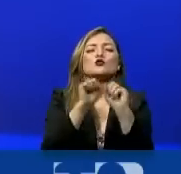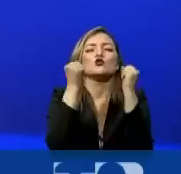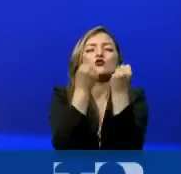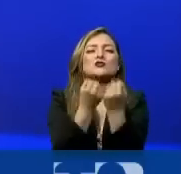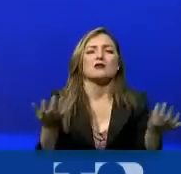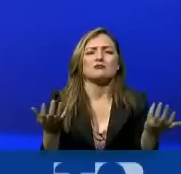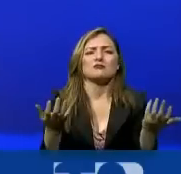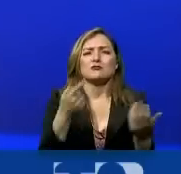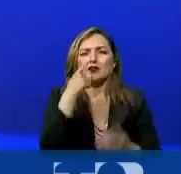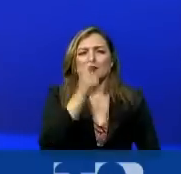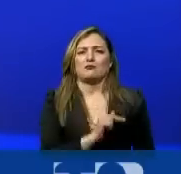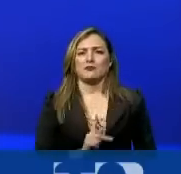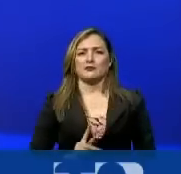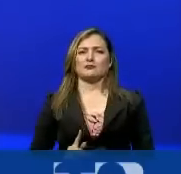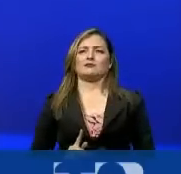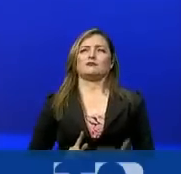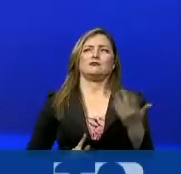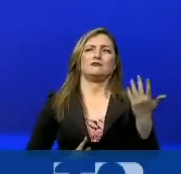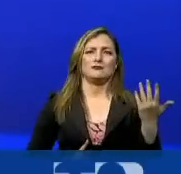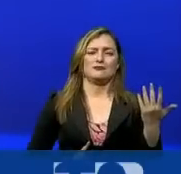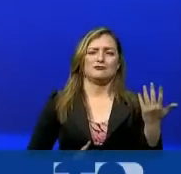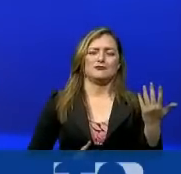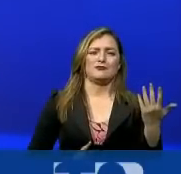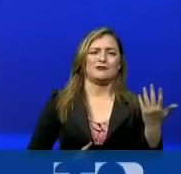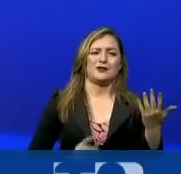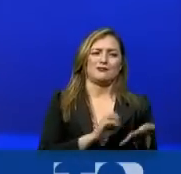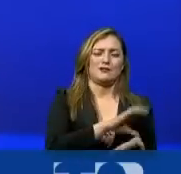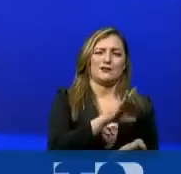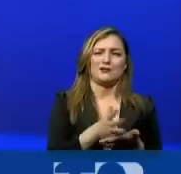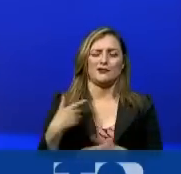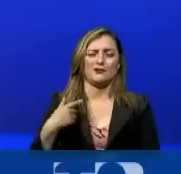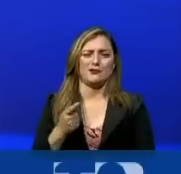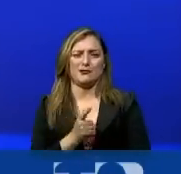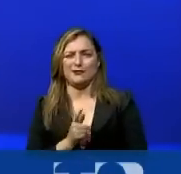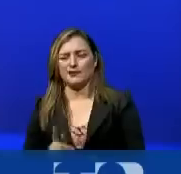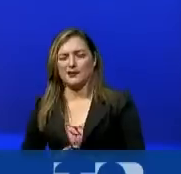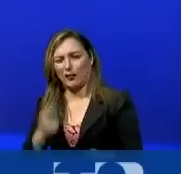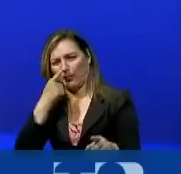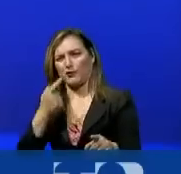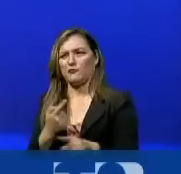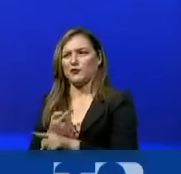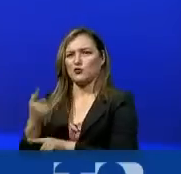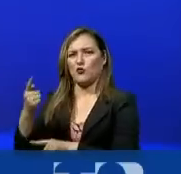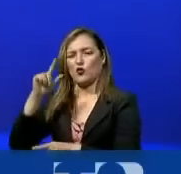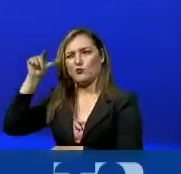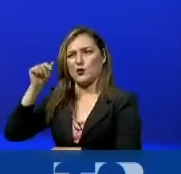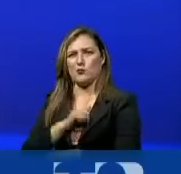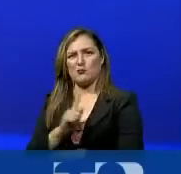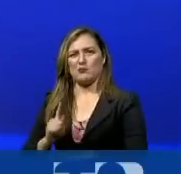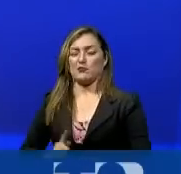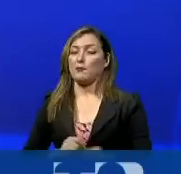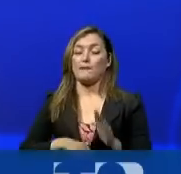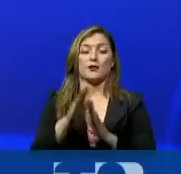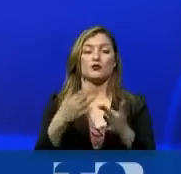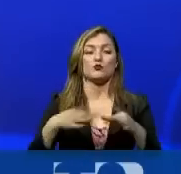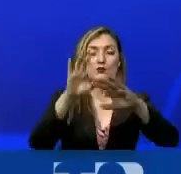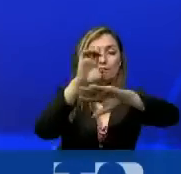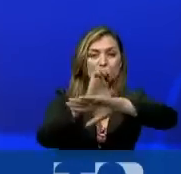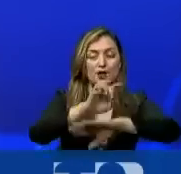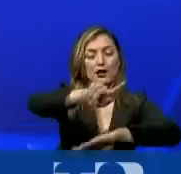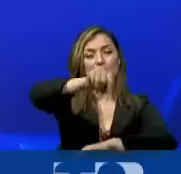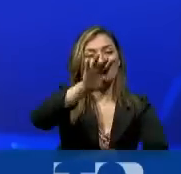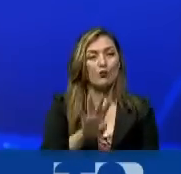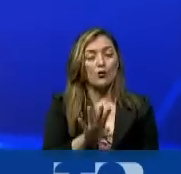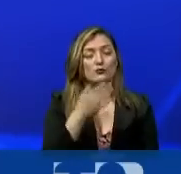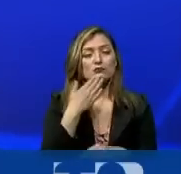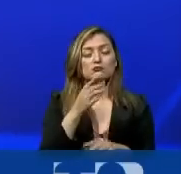está por encima de los intereses, sea del Ejecutivo, del Legislativo o de los políticos. Así es de que vuelvo y aprovecho los canales de Teleamazonas para